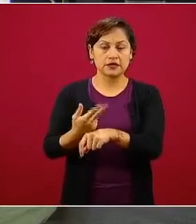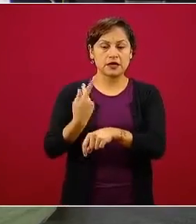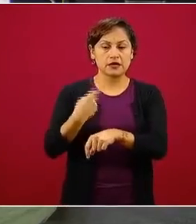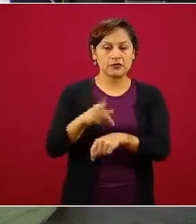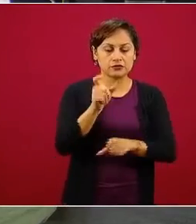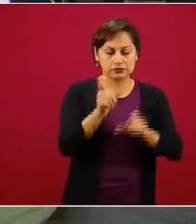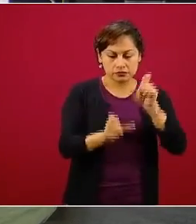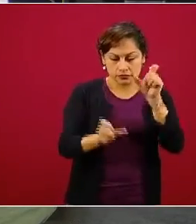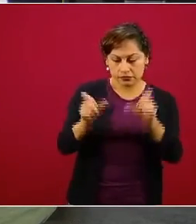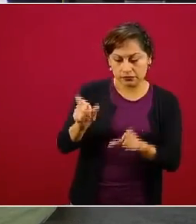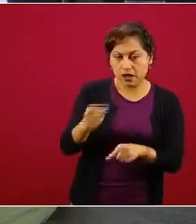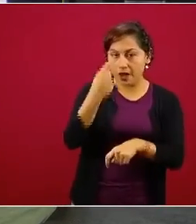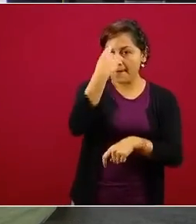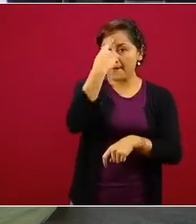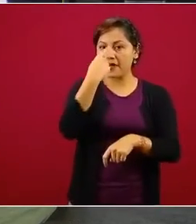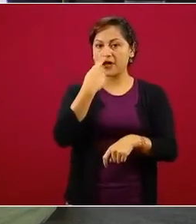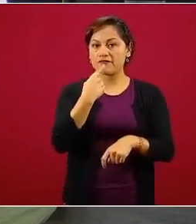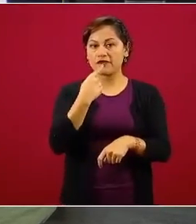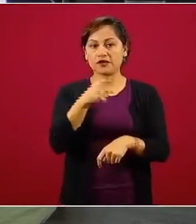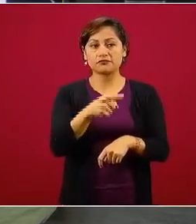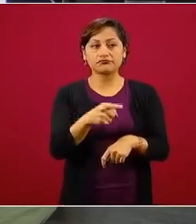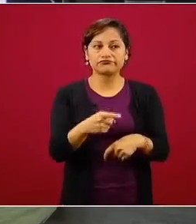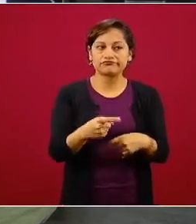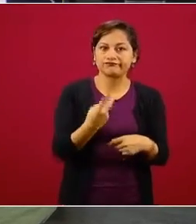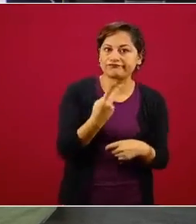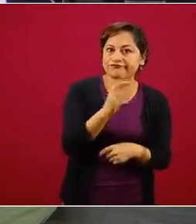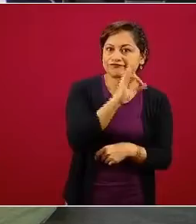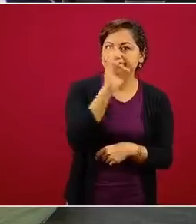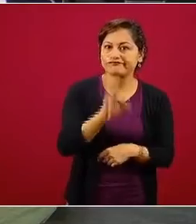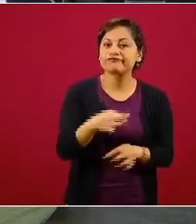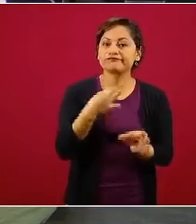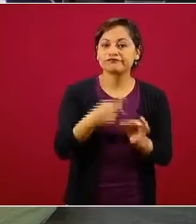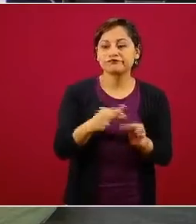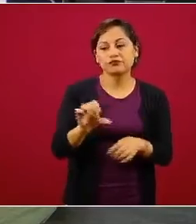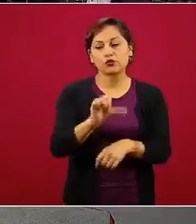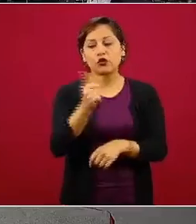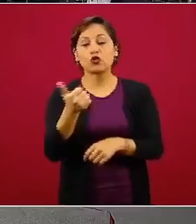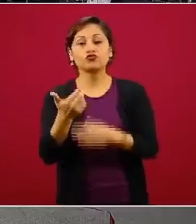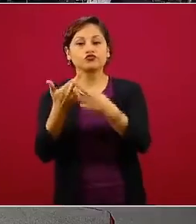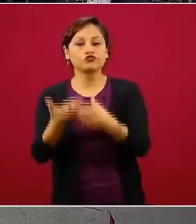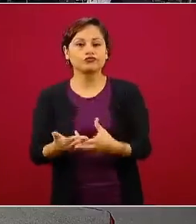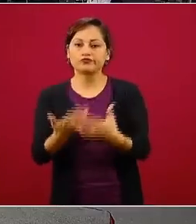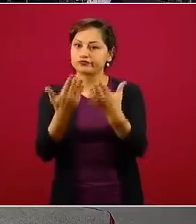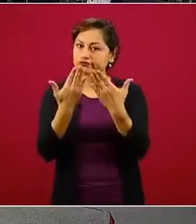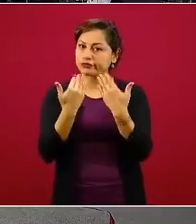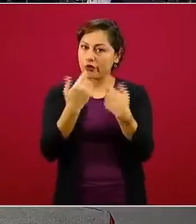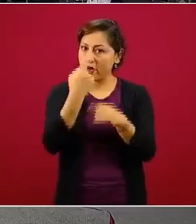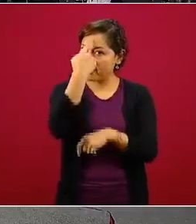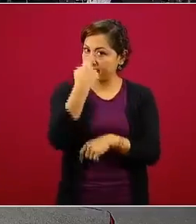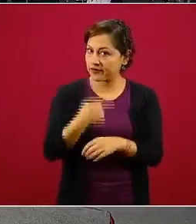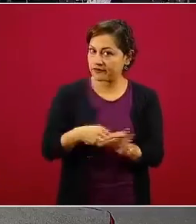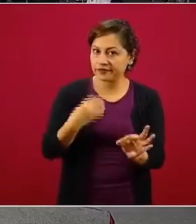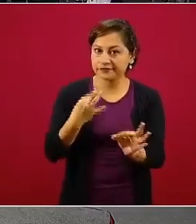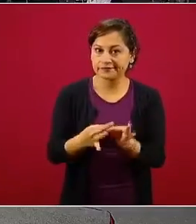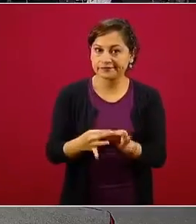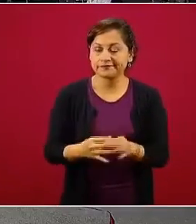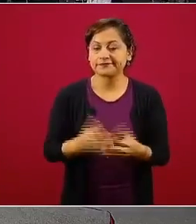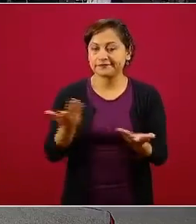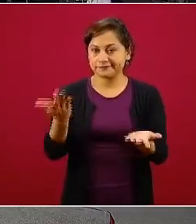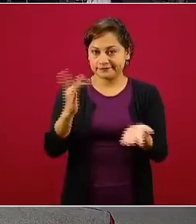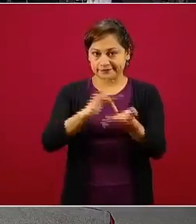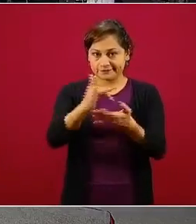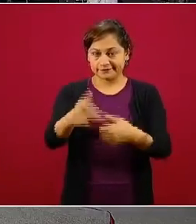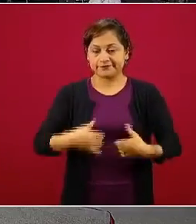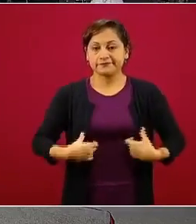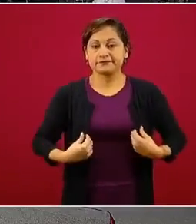requisitos. Y eso me parece muy grave, es lo que quiere decir, señor. Espero su comentario. Gracias. Muy bien, pues son buenos